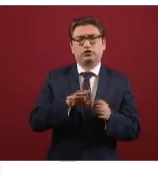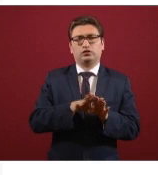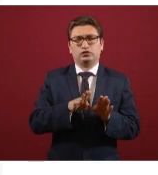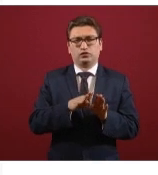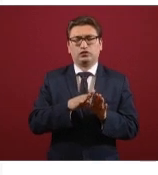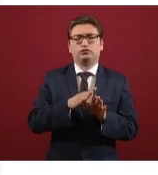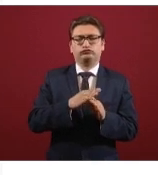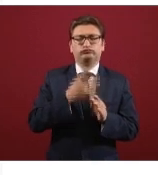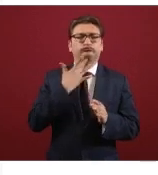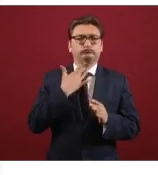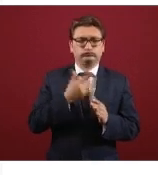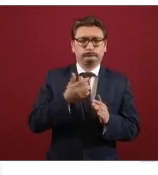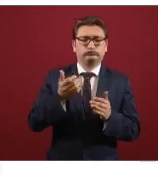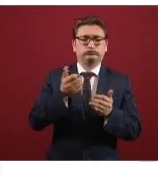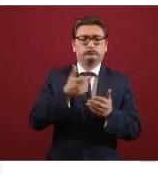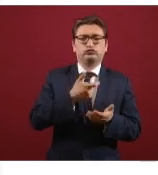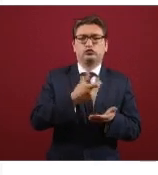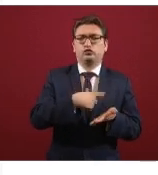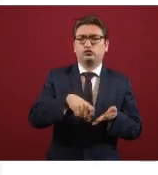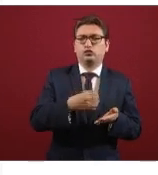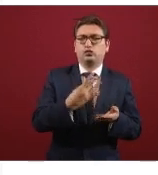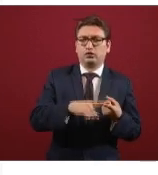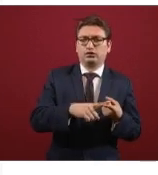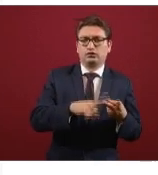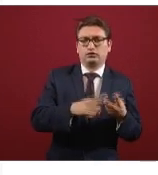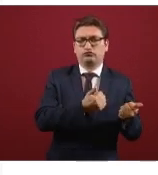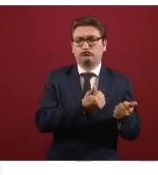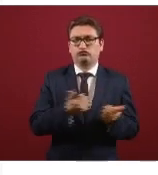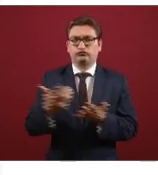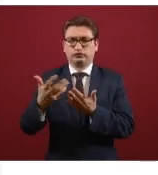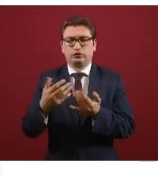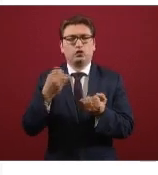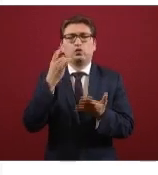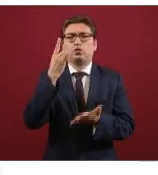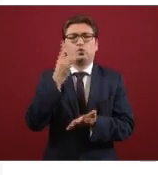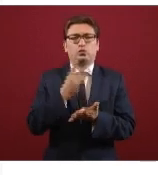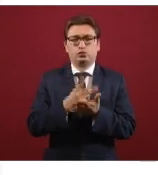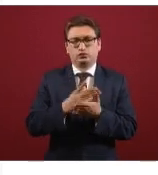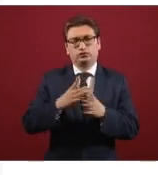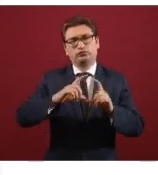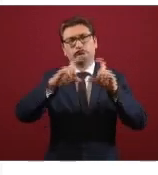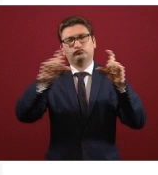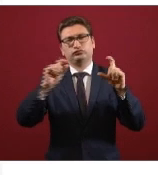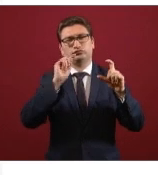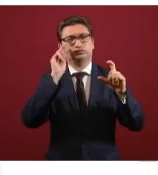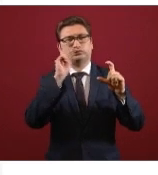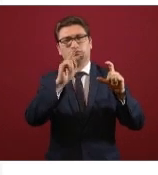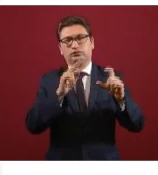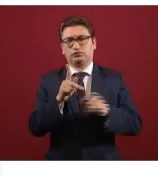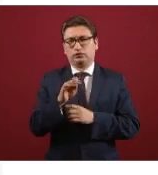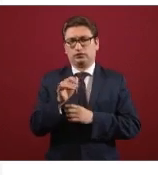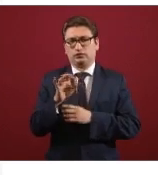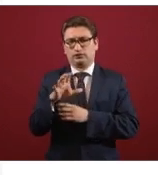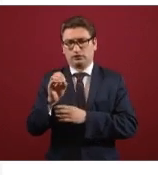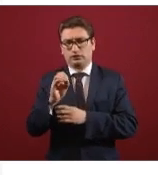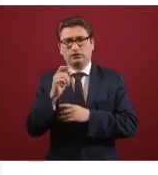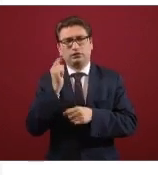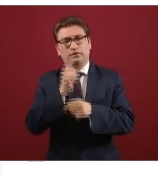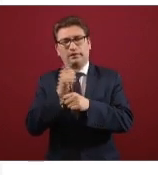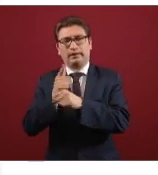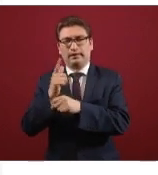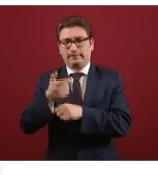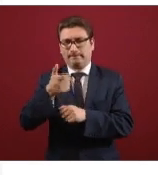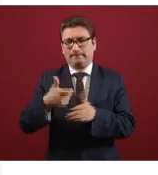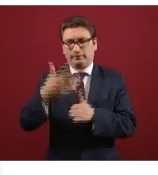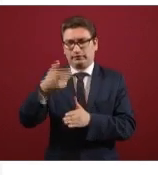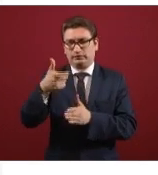transportación simplemente se van al precio ofertado al público constatado por profeco en campo y ahí tenemos